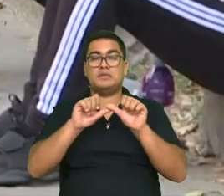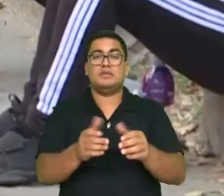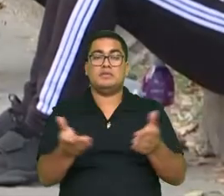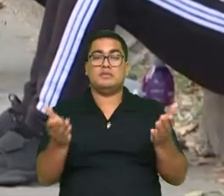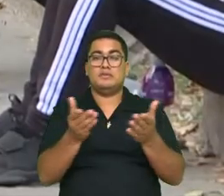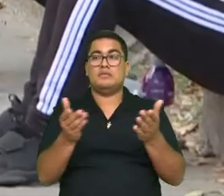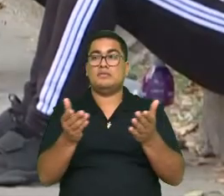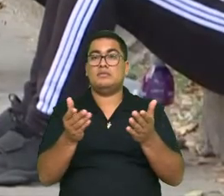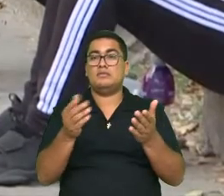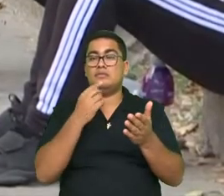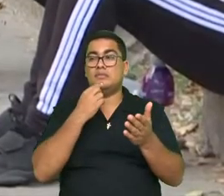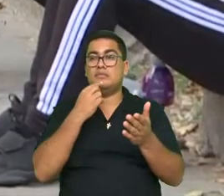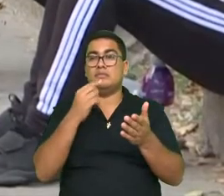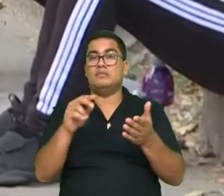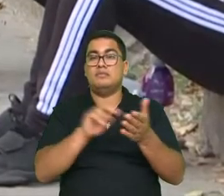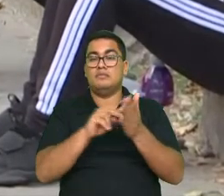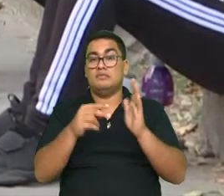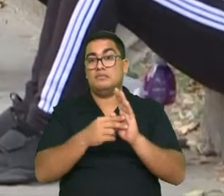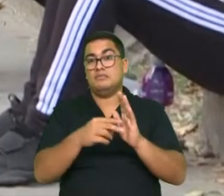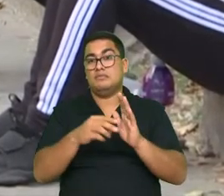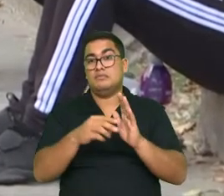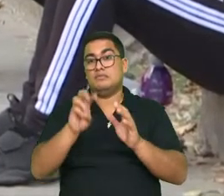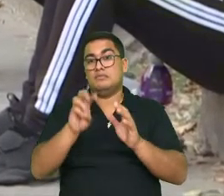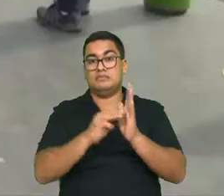retirar de manera facultativa hasta